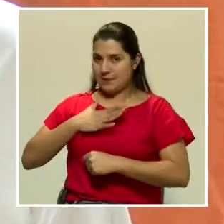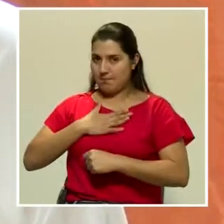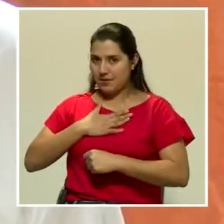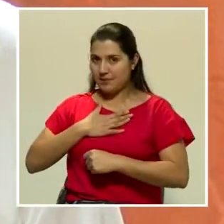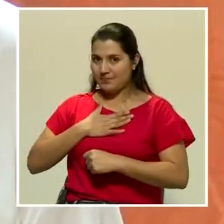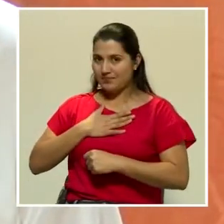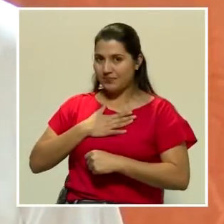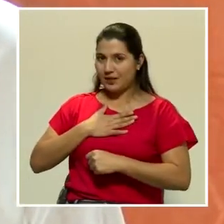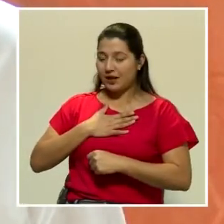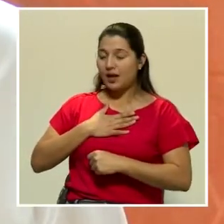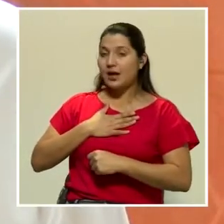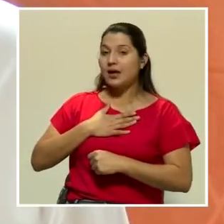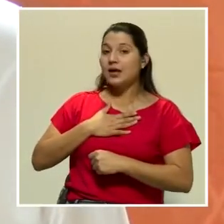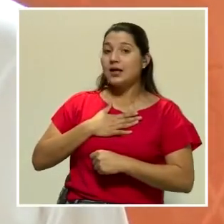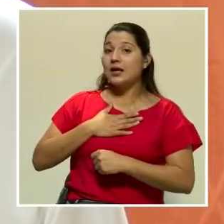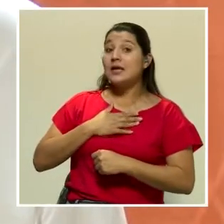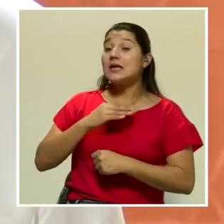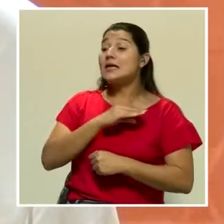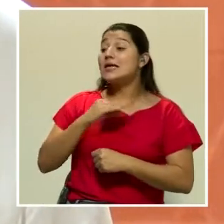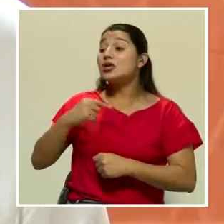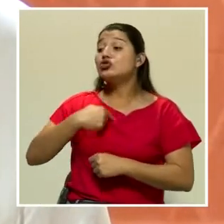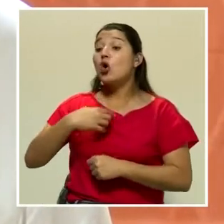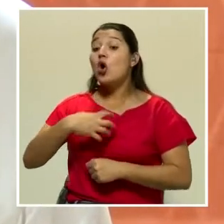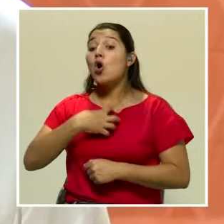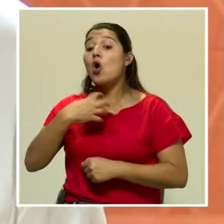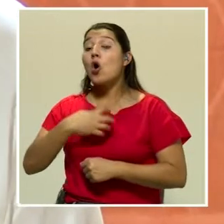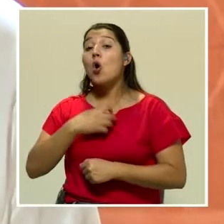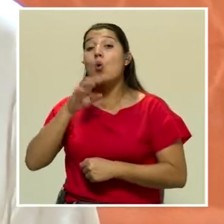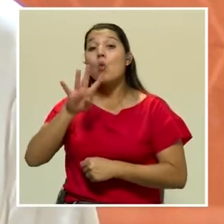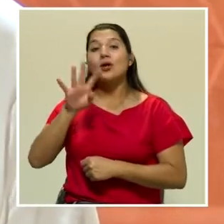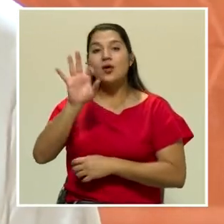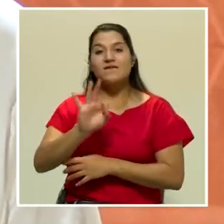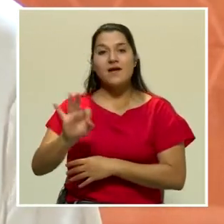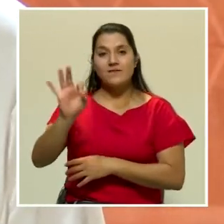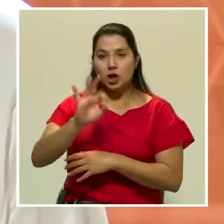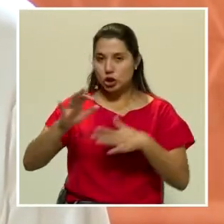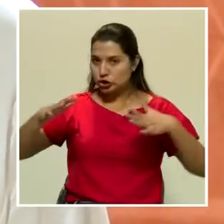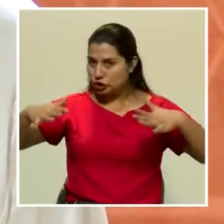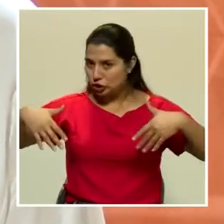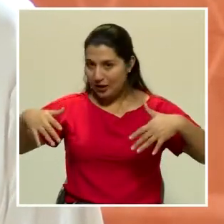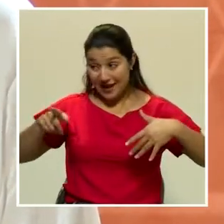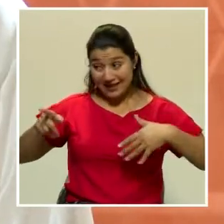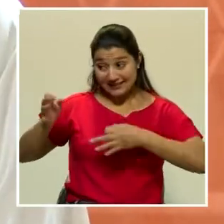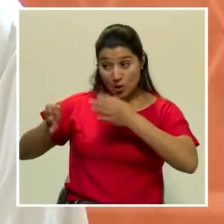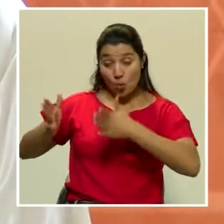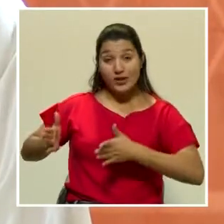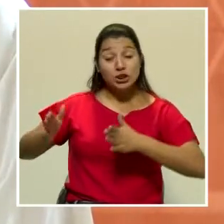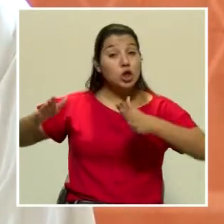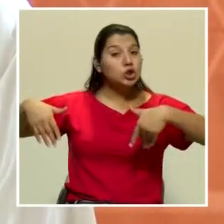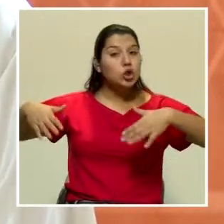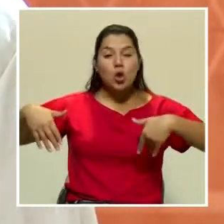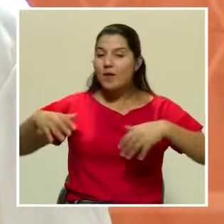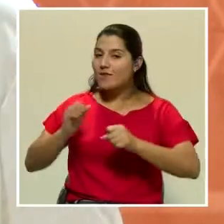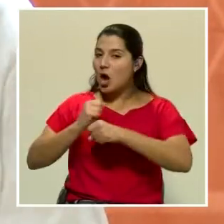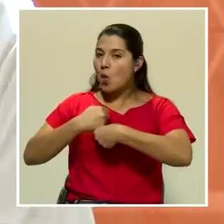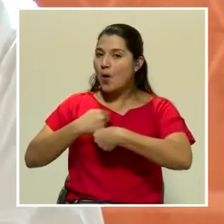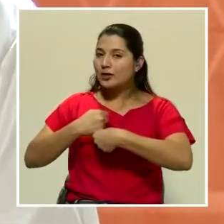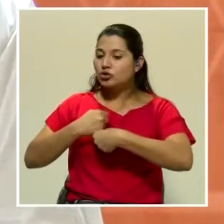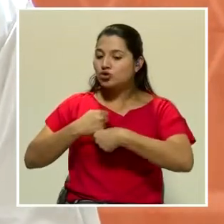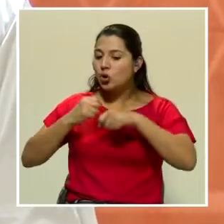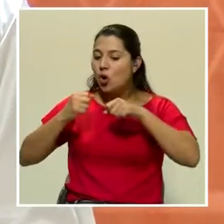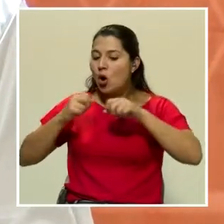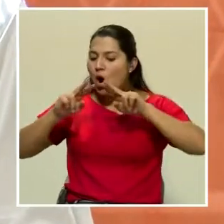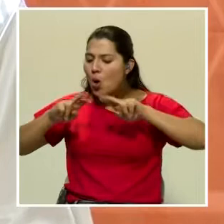una sanción y que fue apelada el 4 de febrero, a este momento todavía no ha tramitado hacia el superior la apelación y se